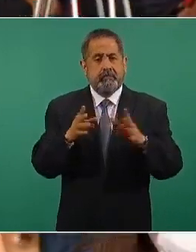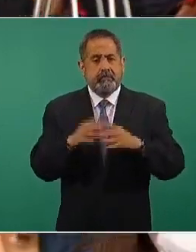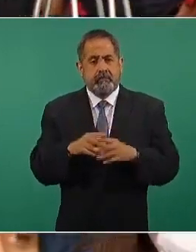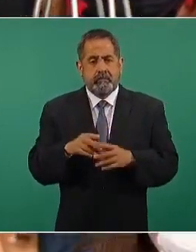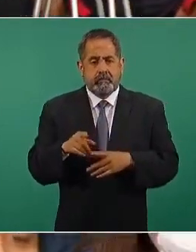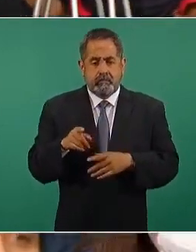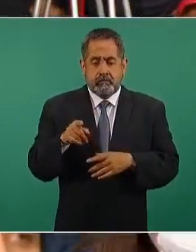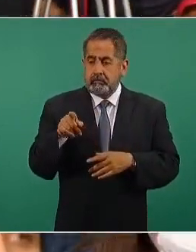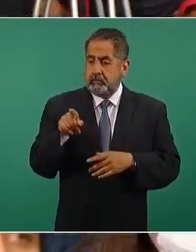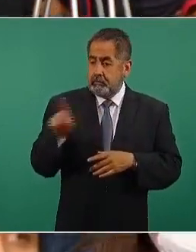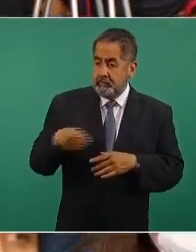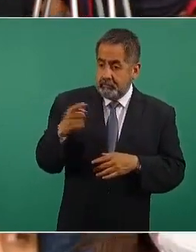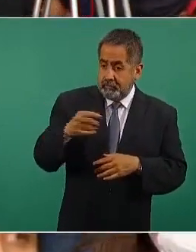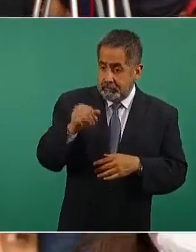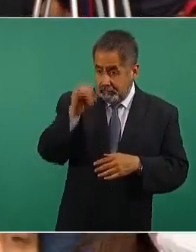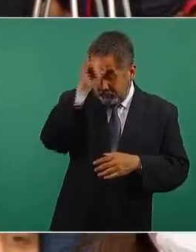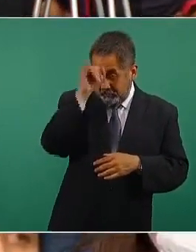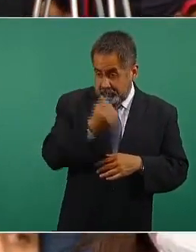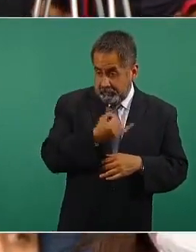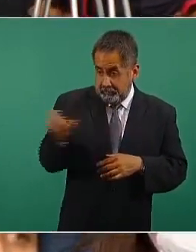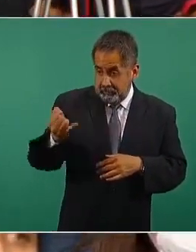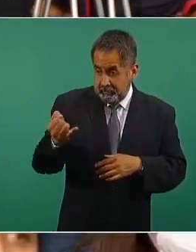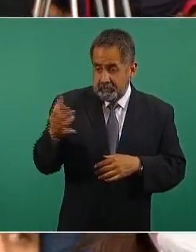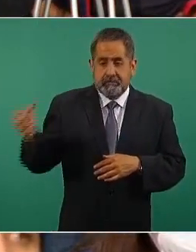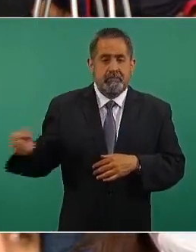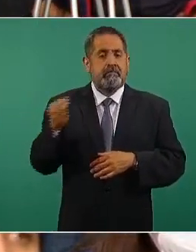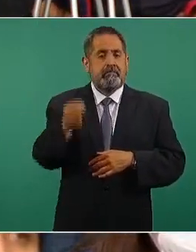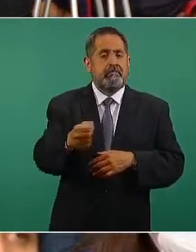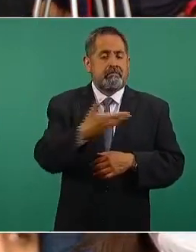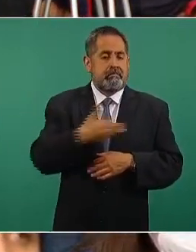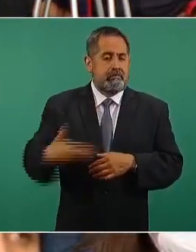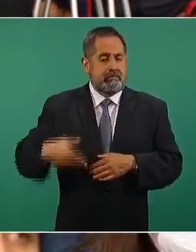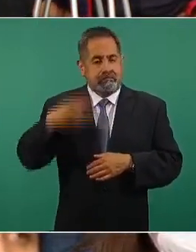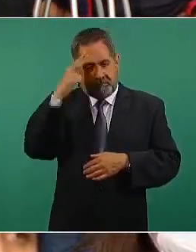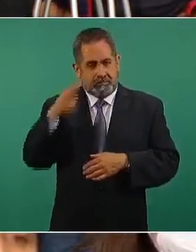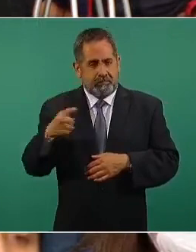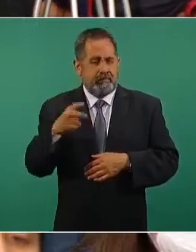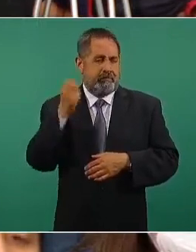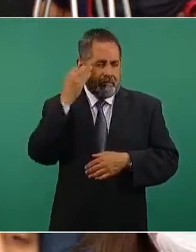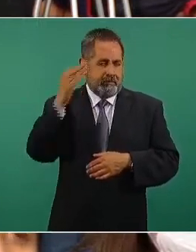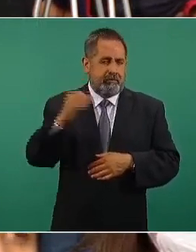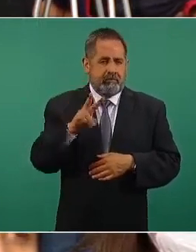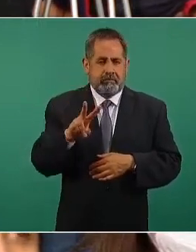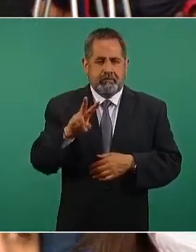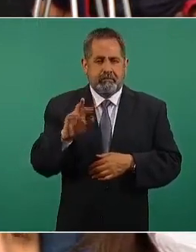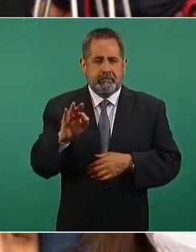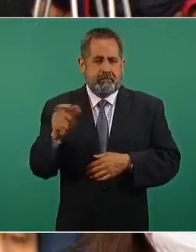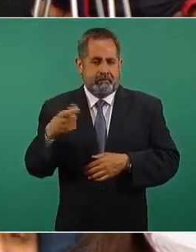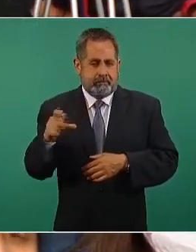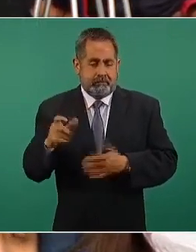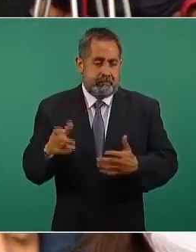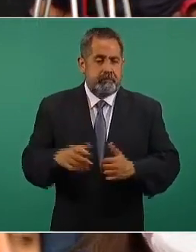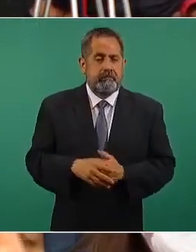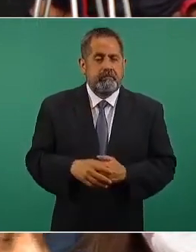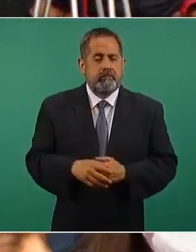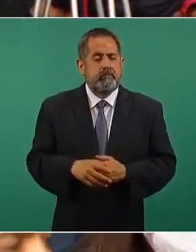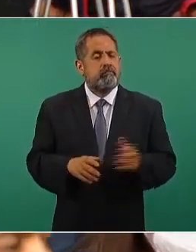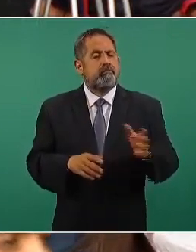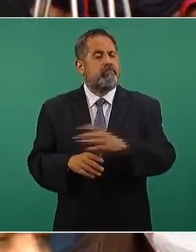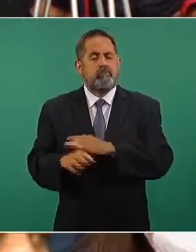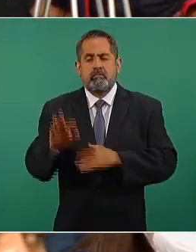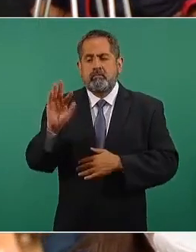estúpido presidente de la República en tiempos de Vicente Fox. Como segunda pregunta, presidente, el Fondo